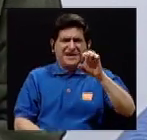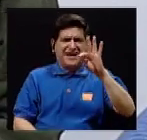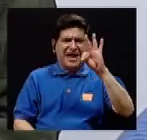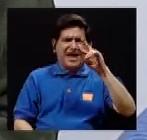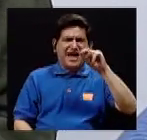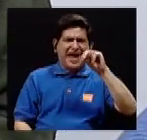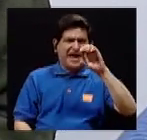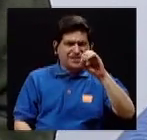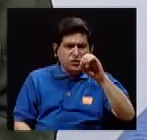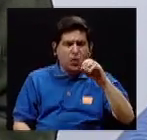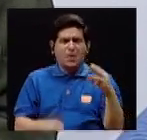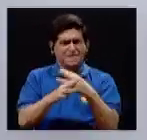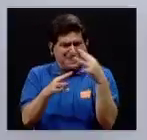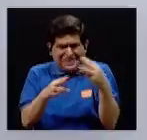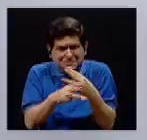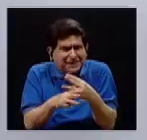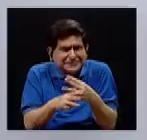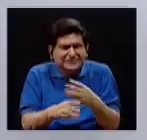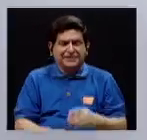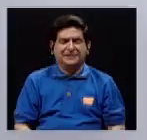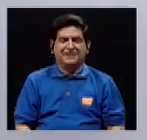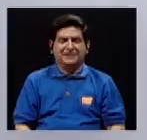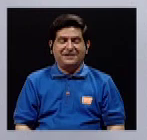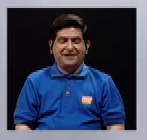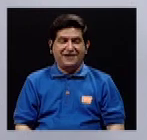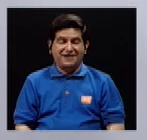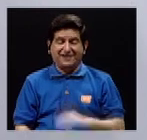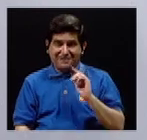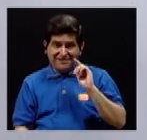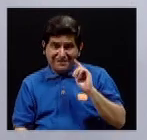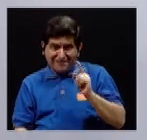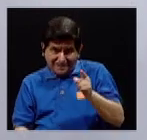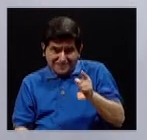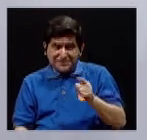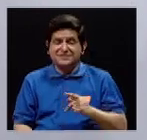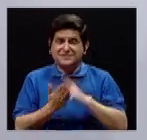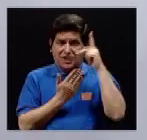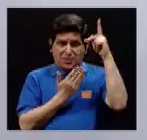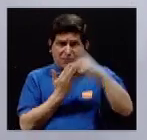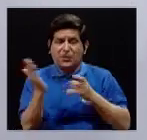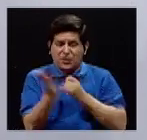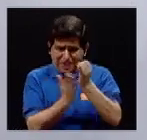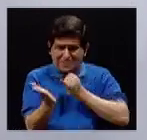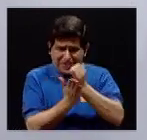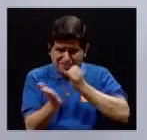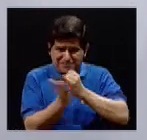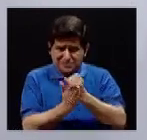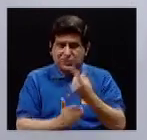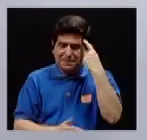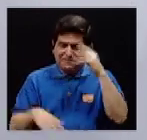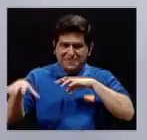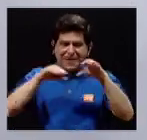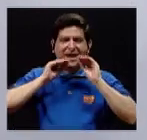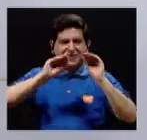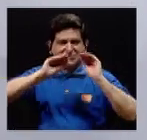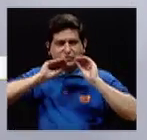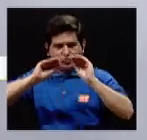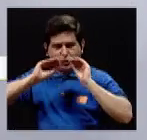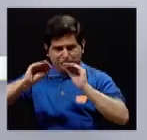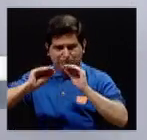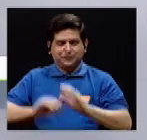etno matemática bueno la etnomatemática es un programa de investigación para la acción